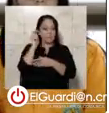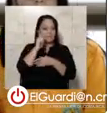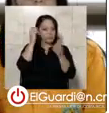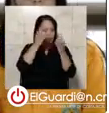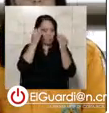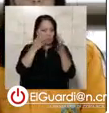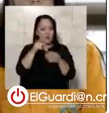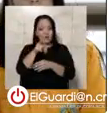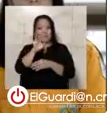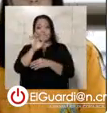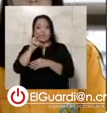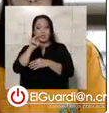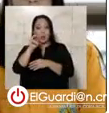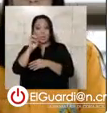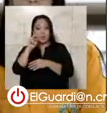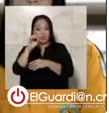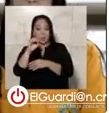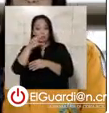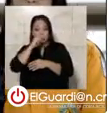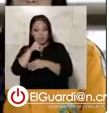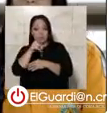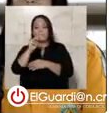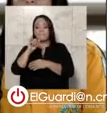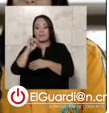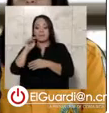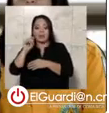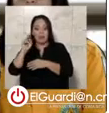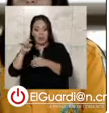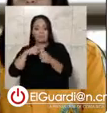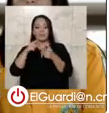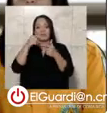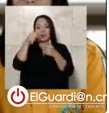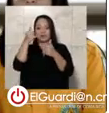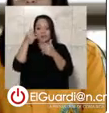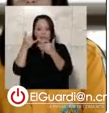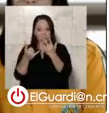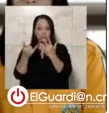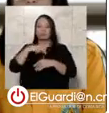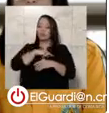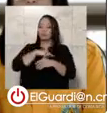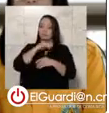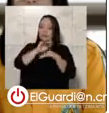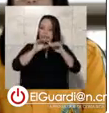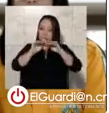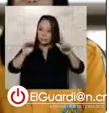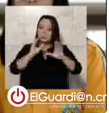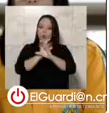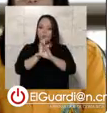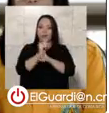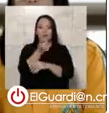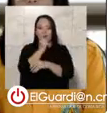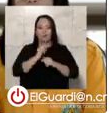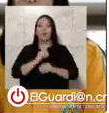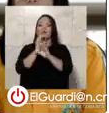de este fenómeno del Niño, desde el MINAE y las instituciones que nos acompañan, hacemos un llamado a cuidar el recurso hídrico